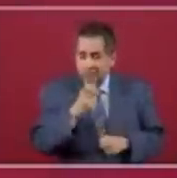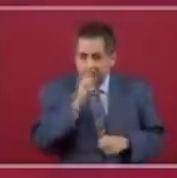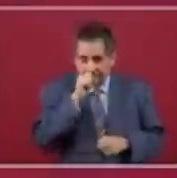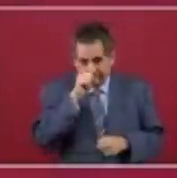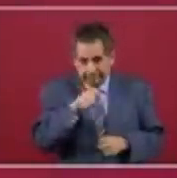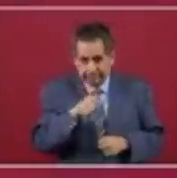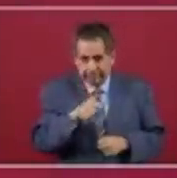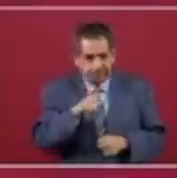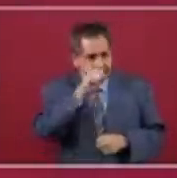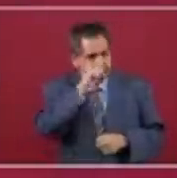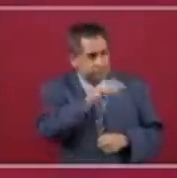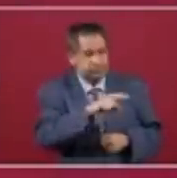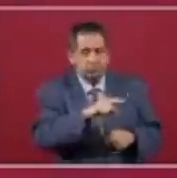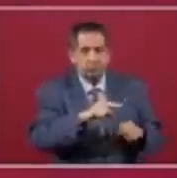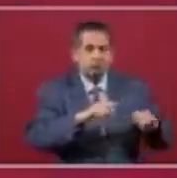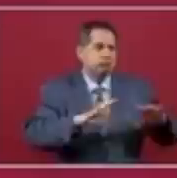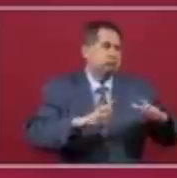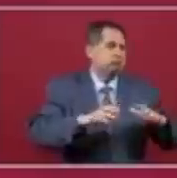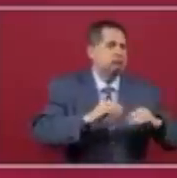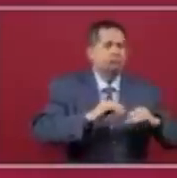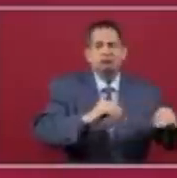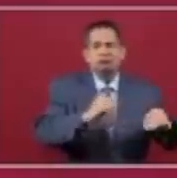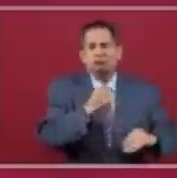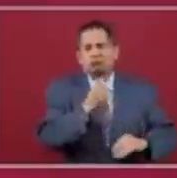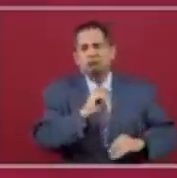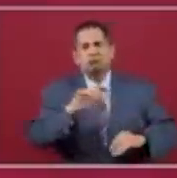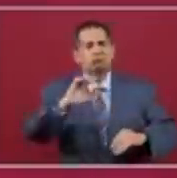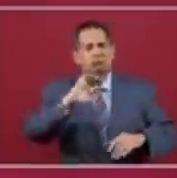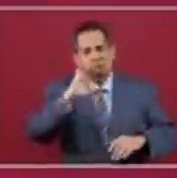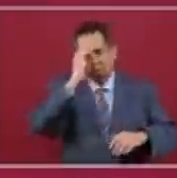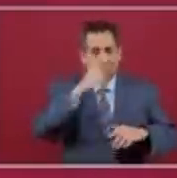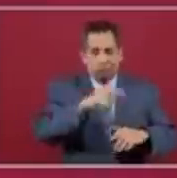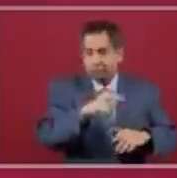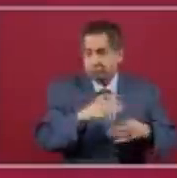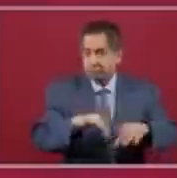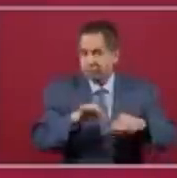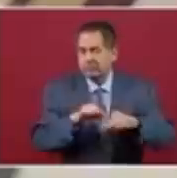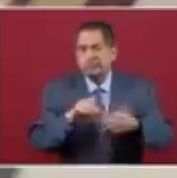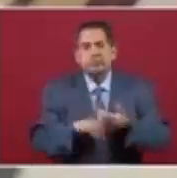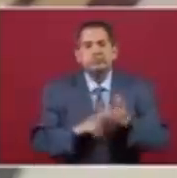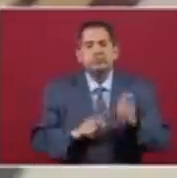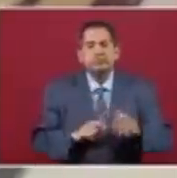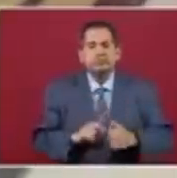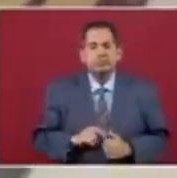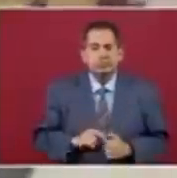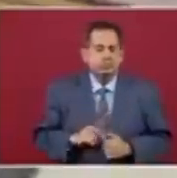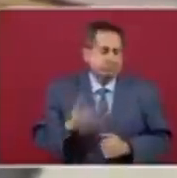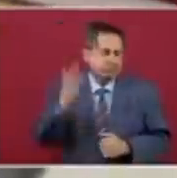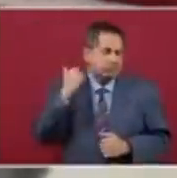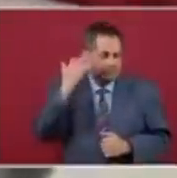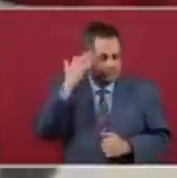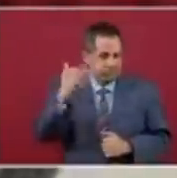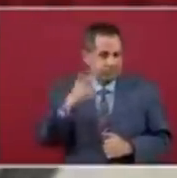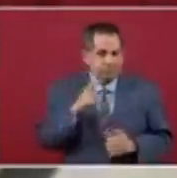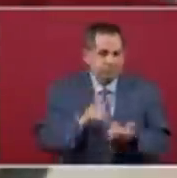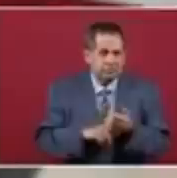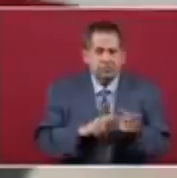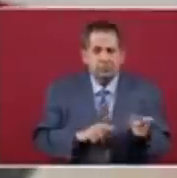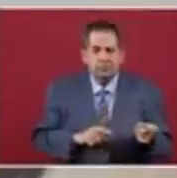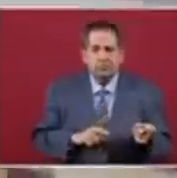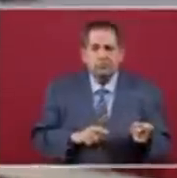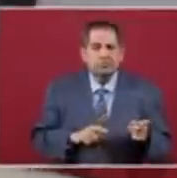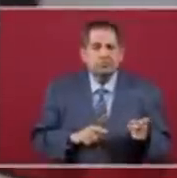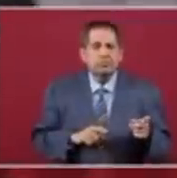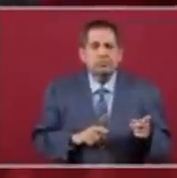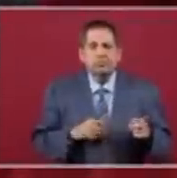Bueno, hasta los movimientos más famosos, que fueron muy importantes en su tiempo, que